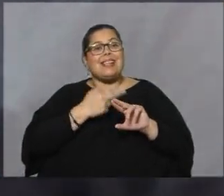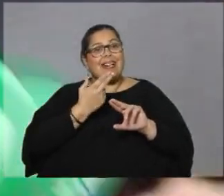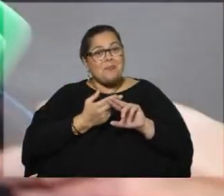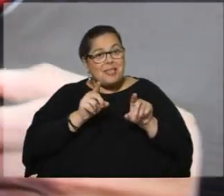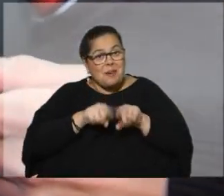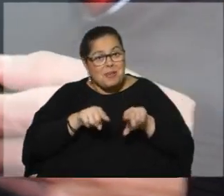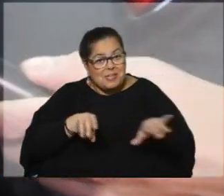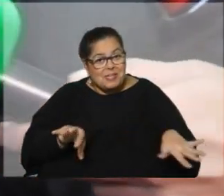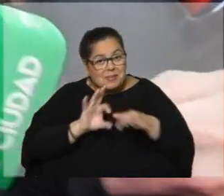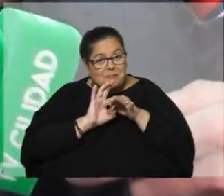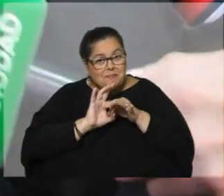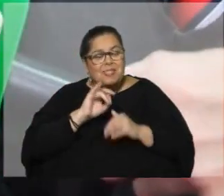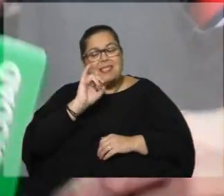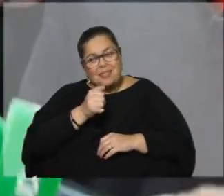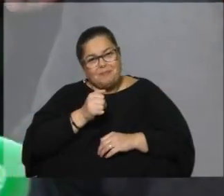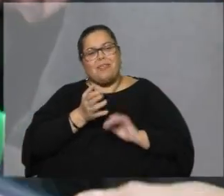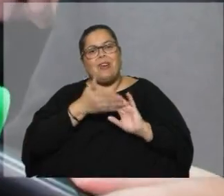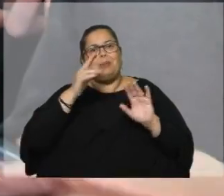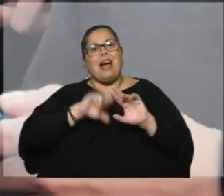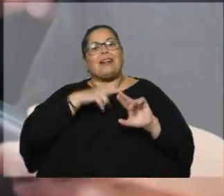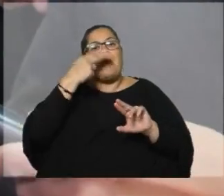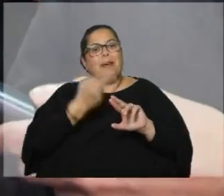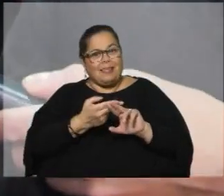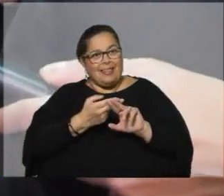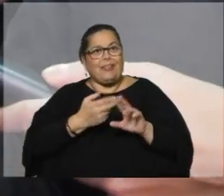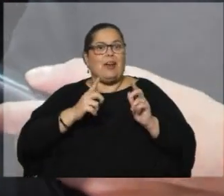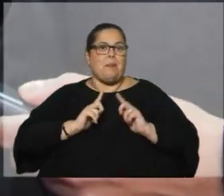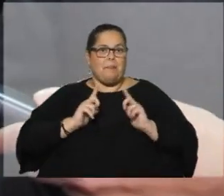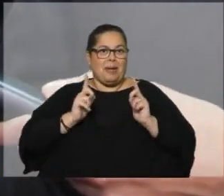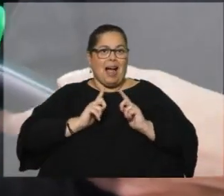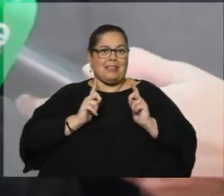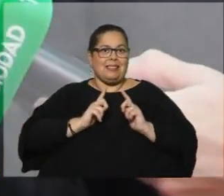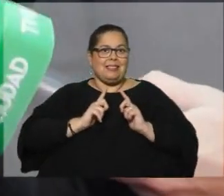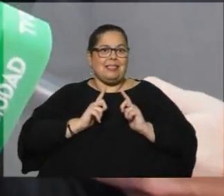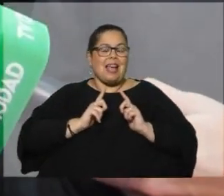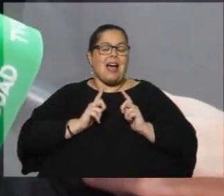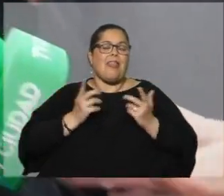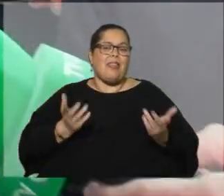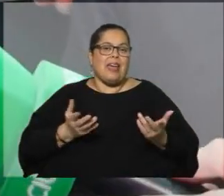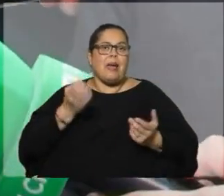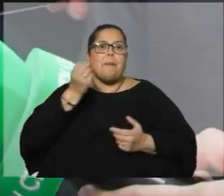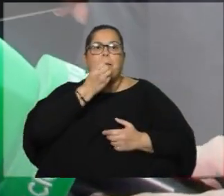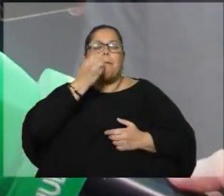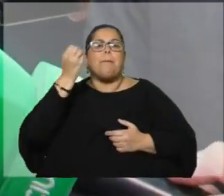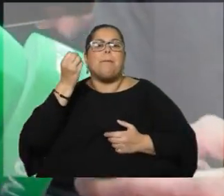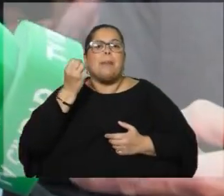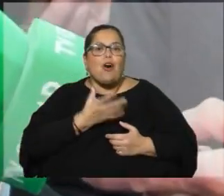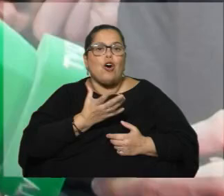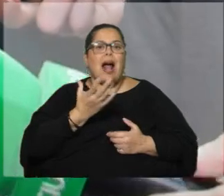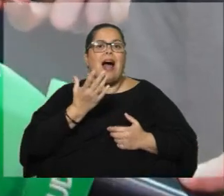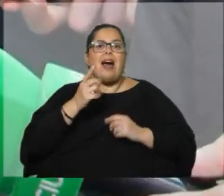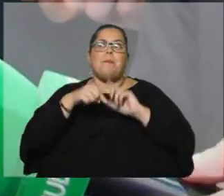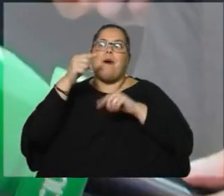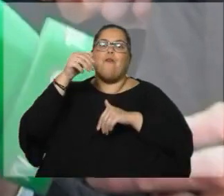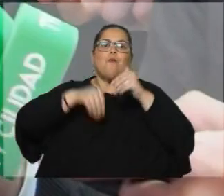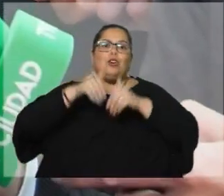Sí, estamos repitiendo con la esperanza de, por supuesto, de mejorar la votación